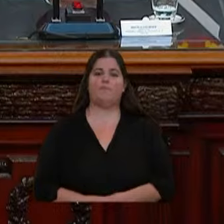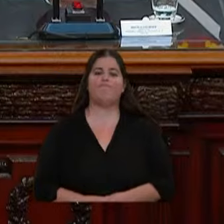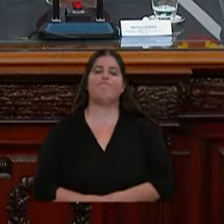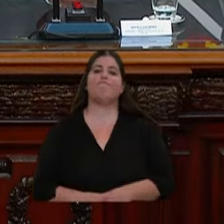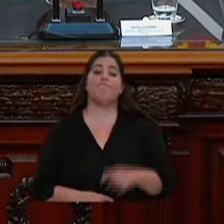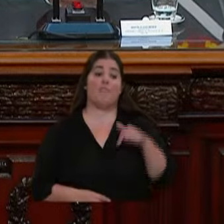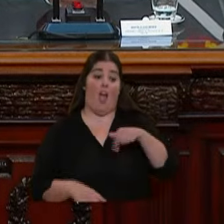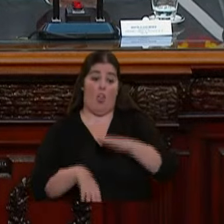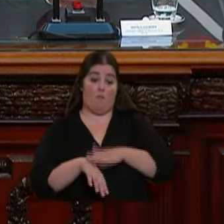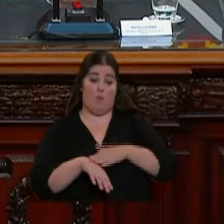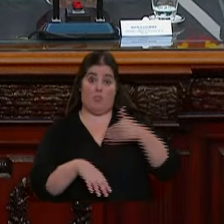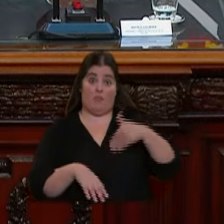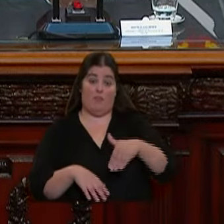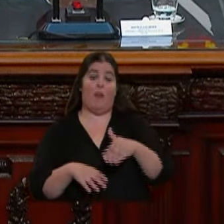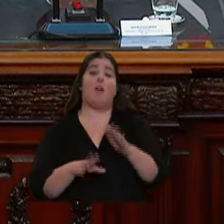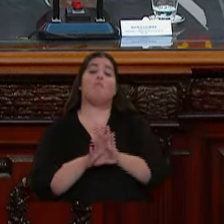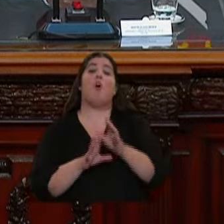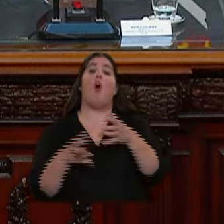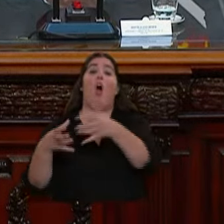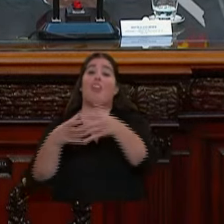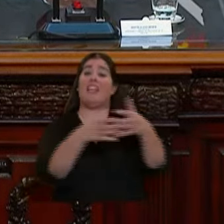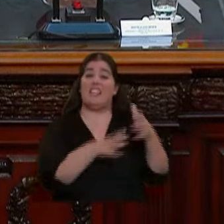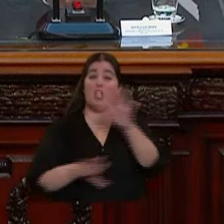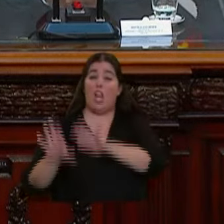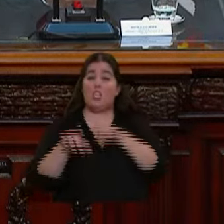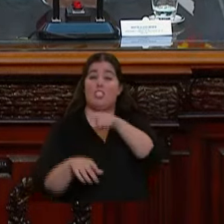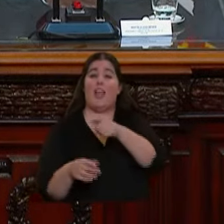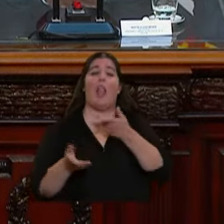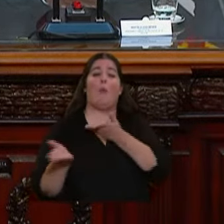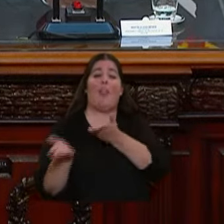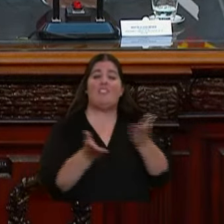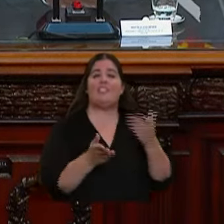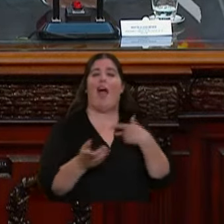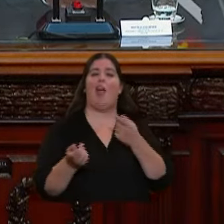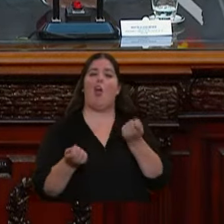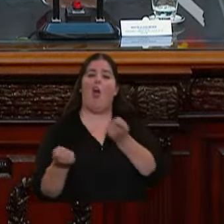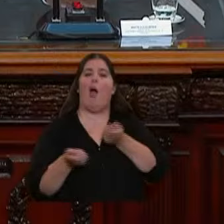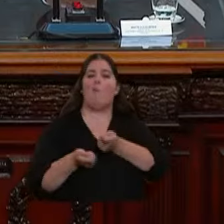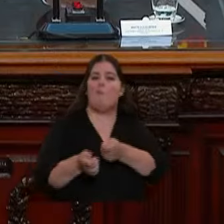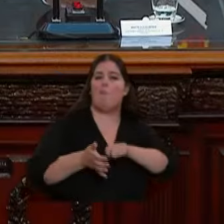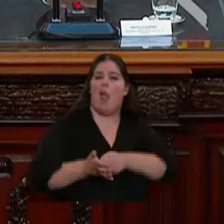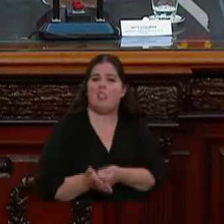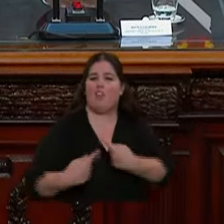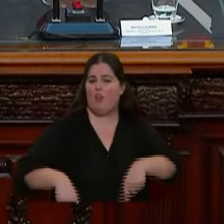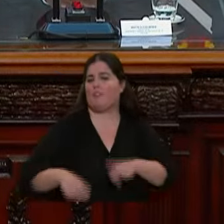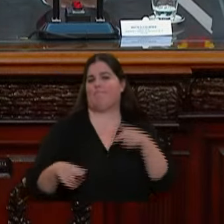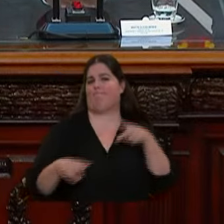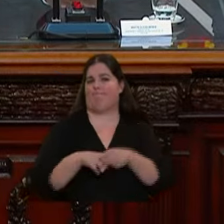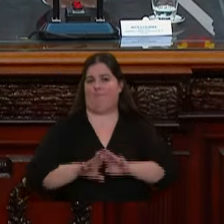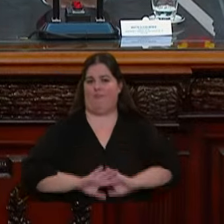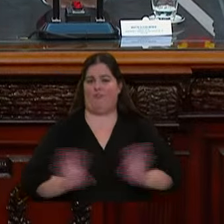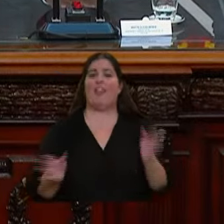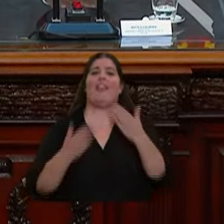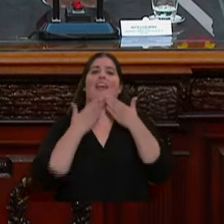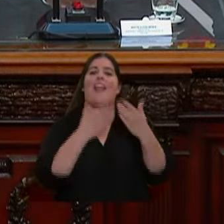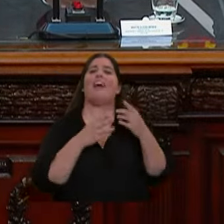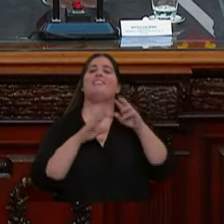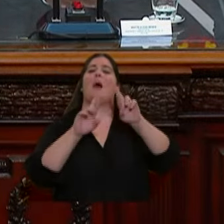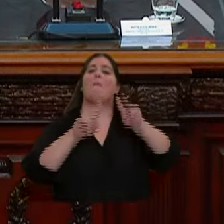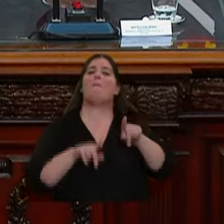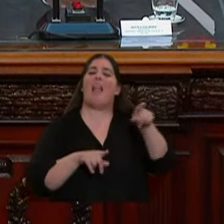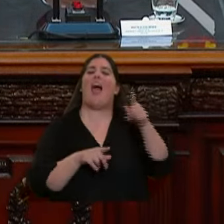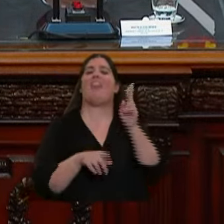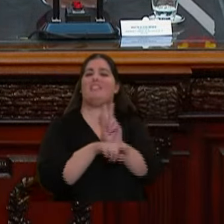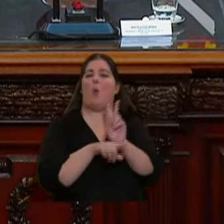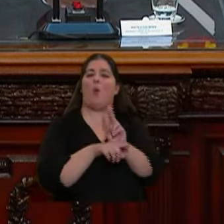Estamos terminando con la extorsión de las organizaciones sociales hacia los beneficiarios y gracias al protocolo de seguridad instrumentado por la ministra